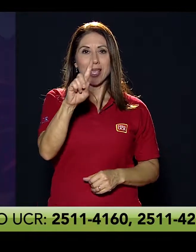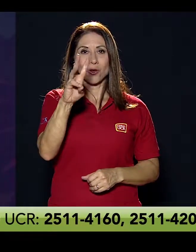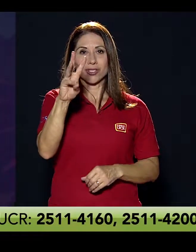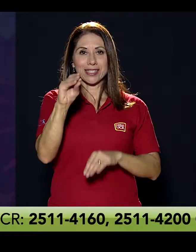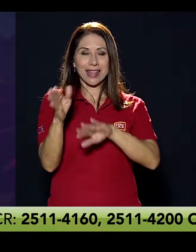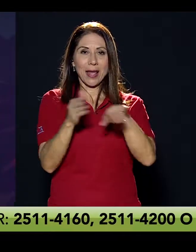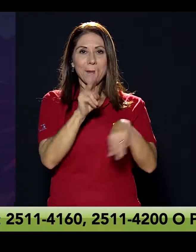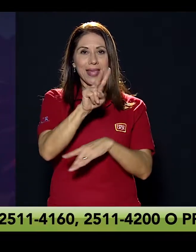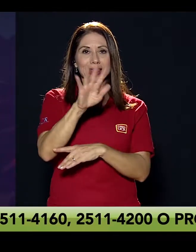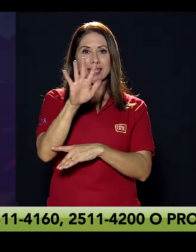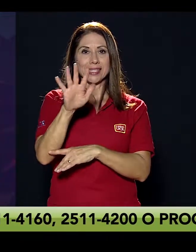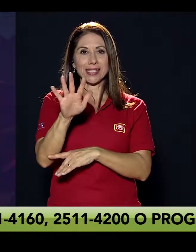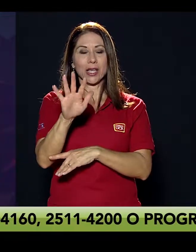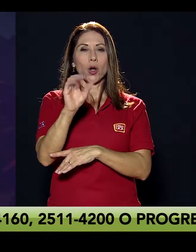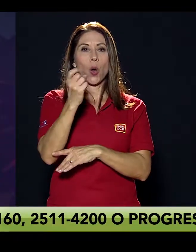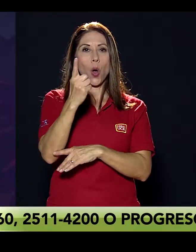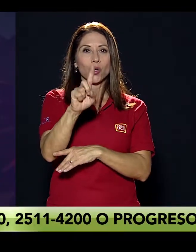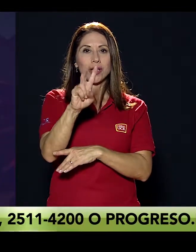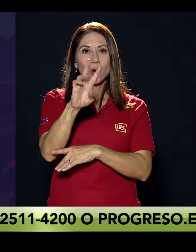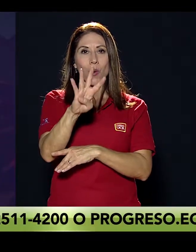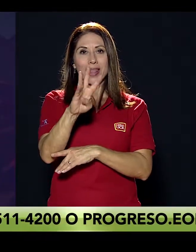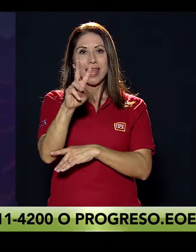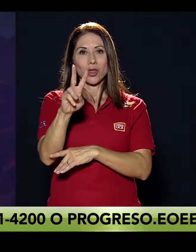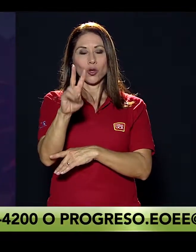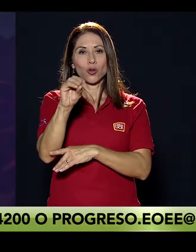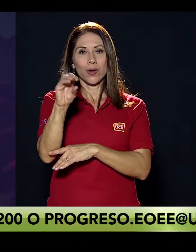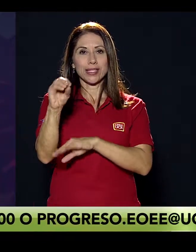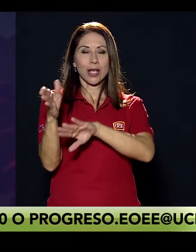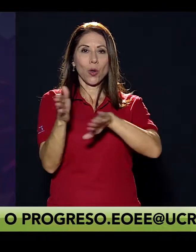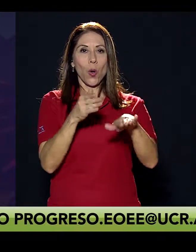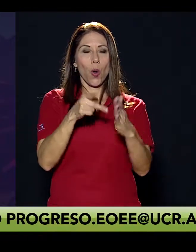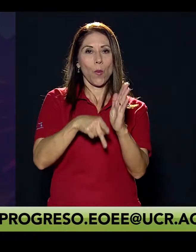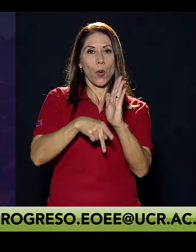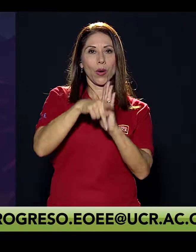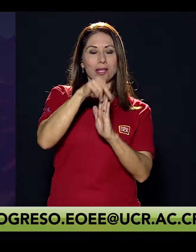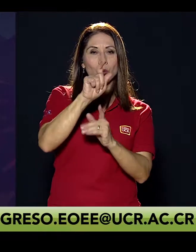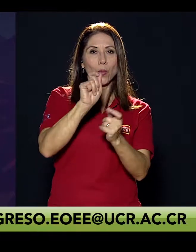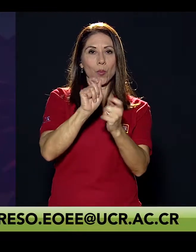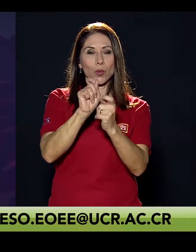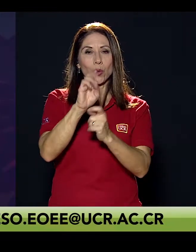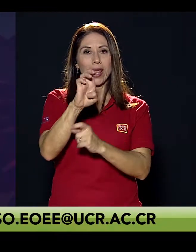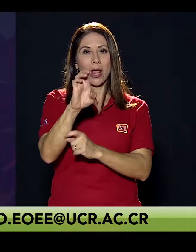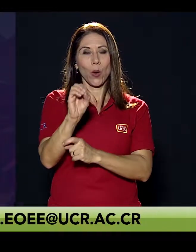al 25 11 42 00 o escribir a la dirección